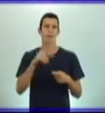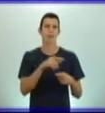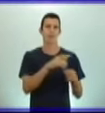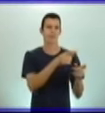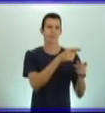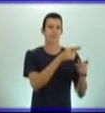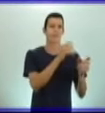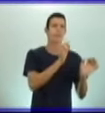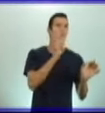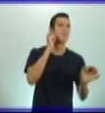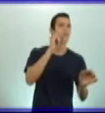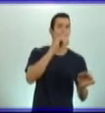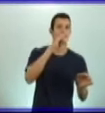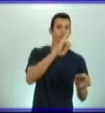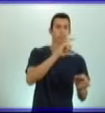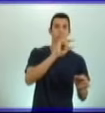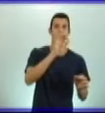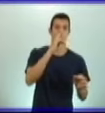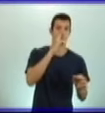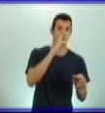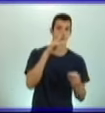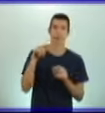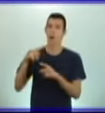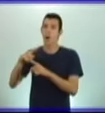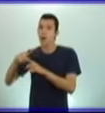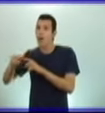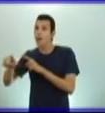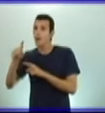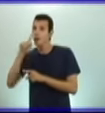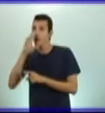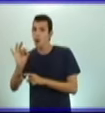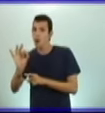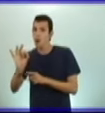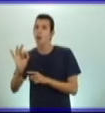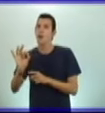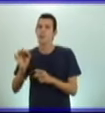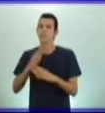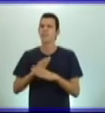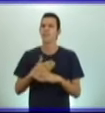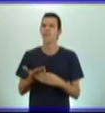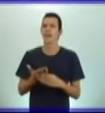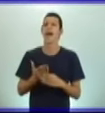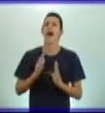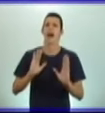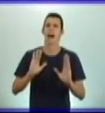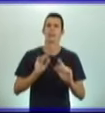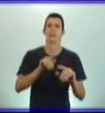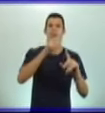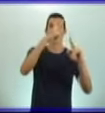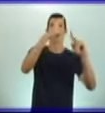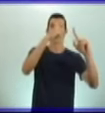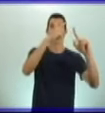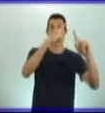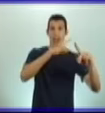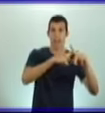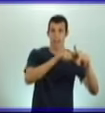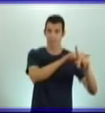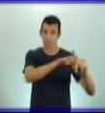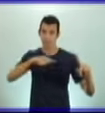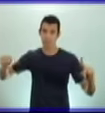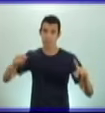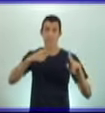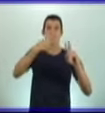par, una función par es simétrica respecto al eje de las y. Y mientras que una función impar es